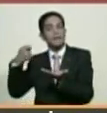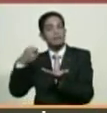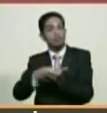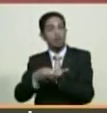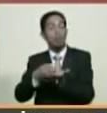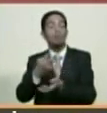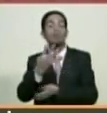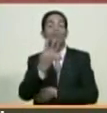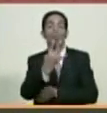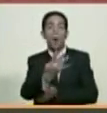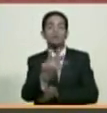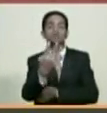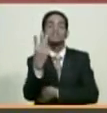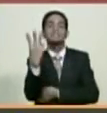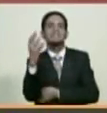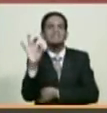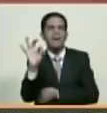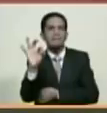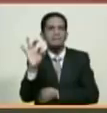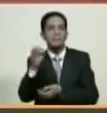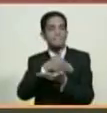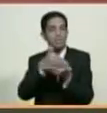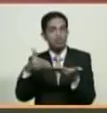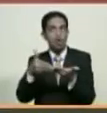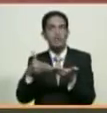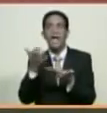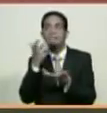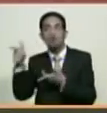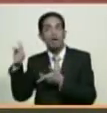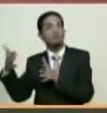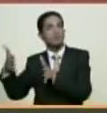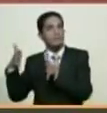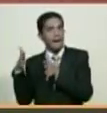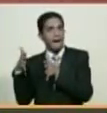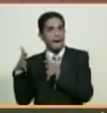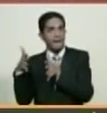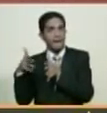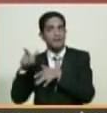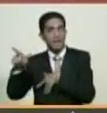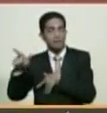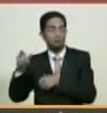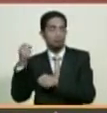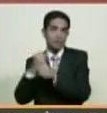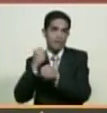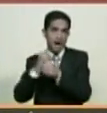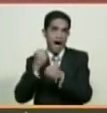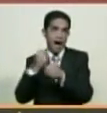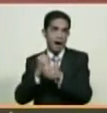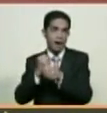millones de dólares, es un acuerdo de ganar-ganar. Ganan estas empresas porque es su renglón,